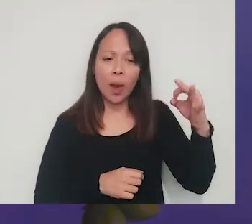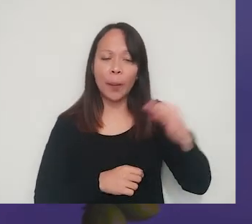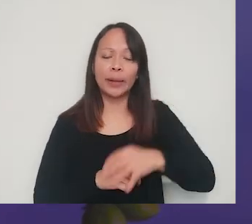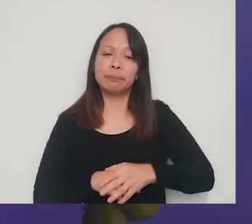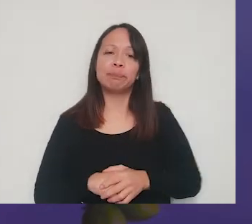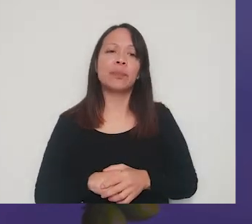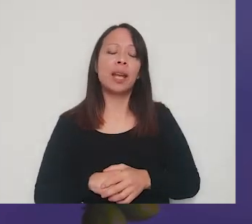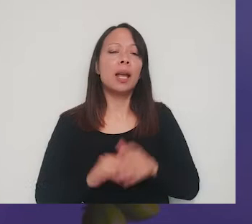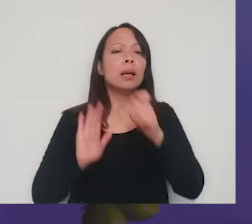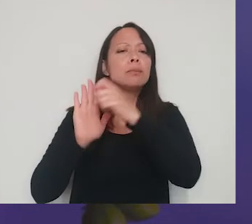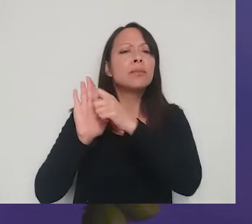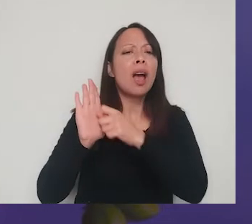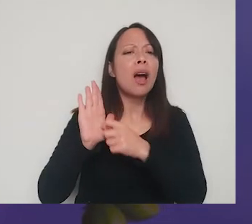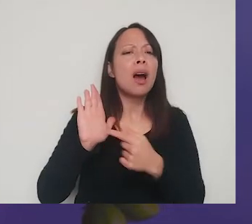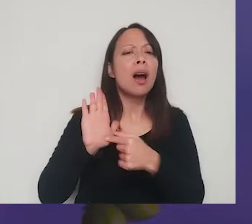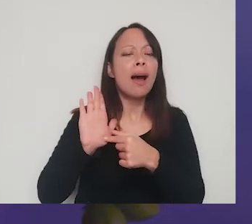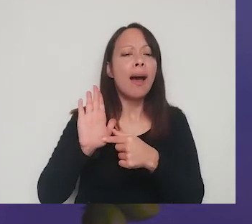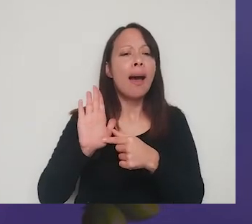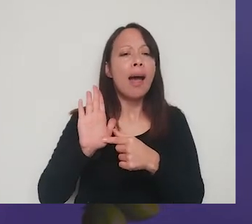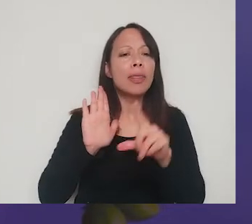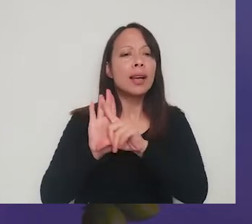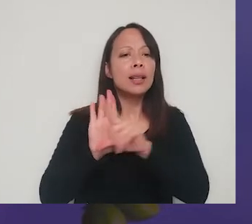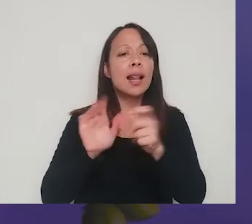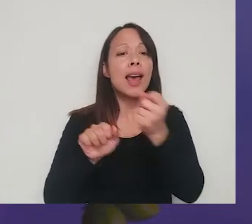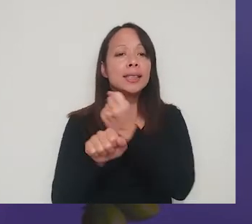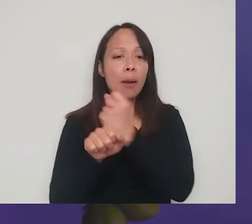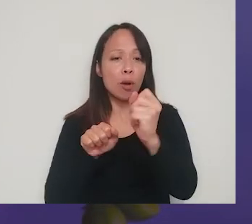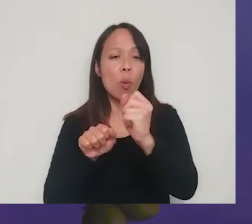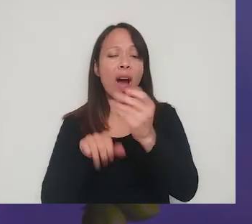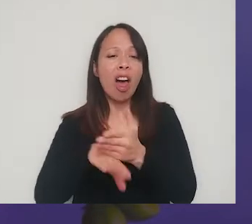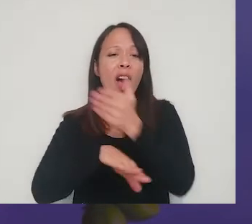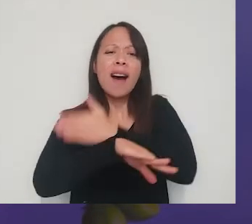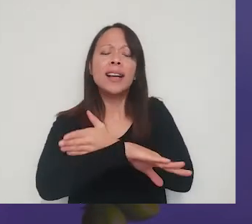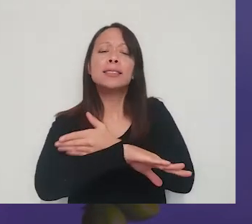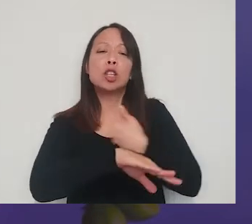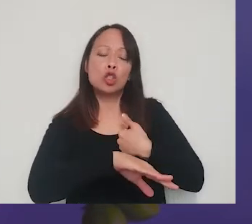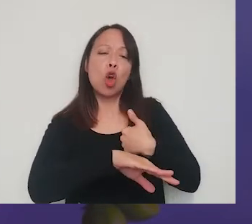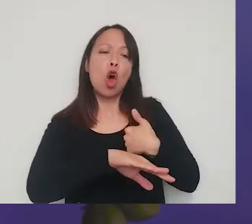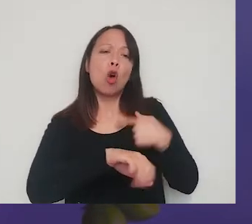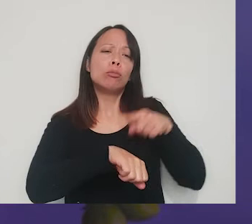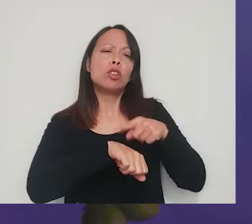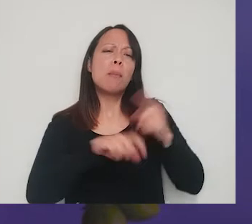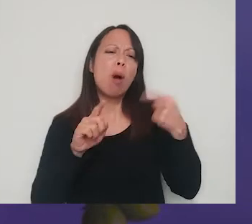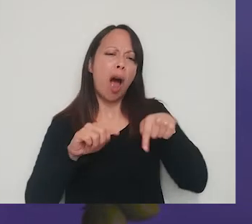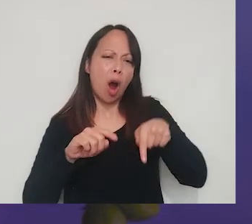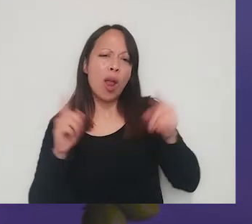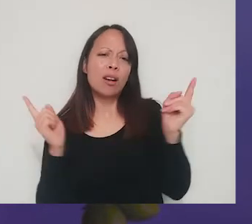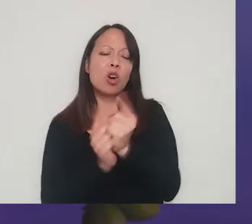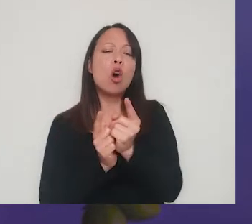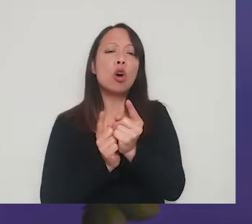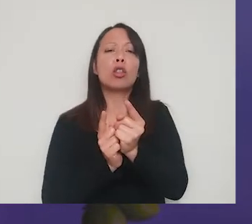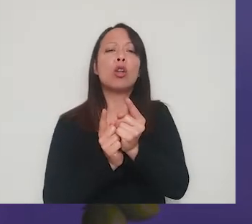justicia. Se dieron numerosos precedentes, inclusive antes de la sanción de la Ley de Técnicas de Reproducción Humana Asistida. Yo, por una cuestión de